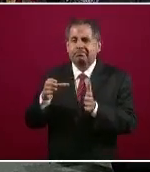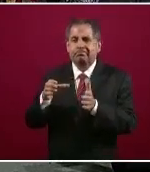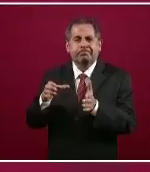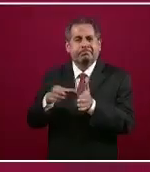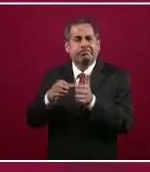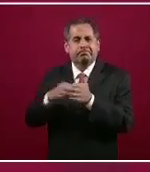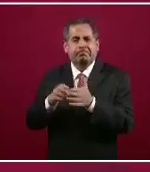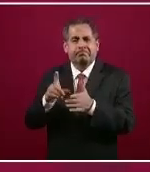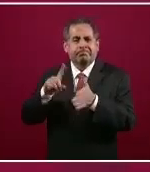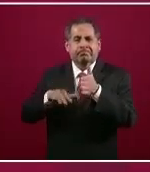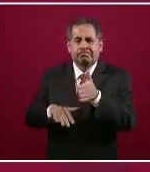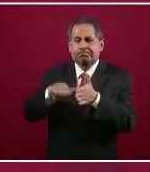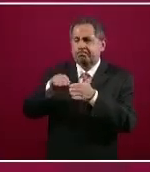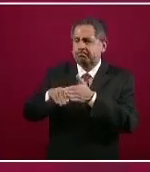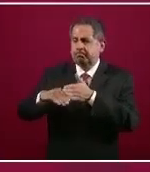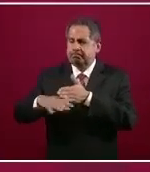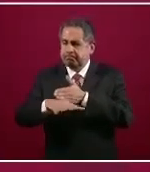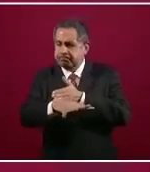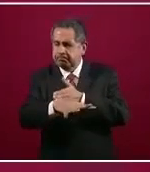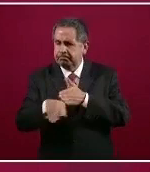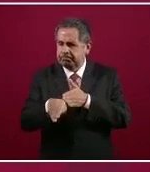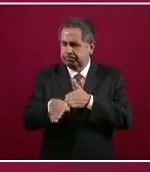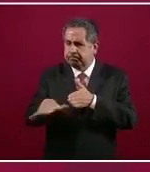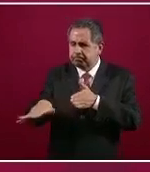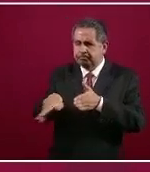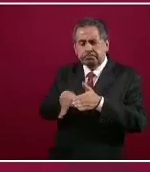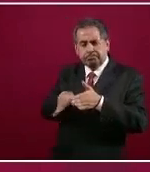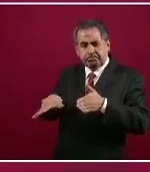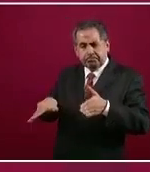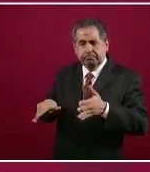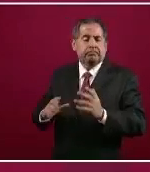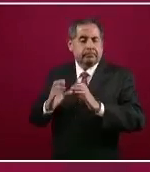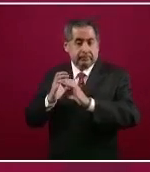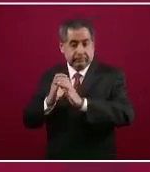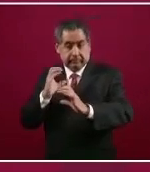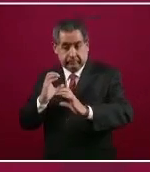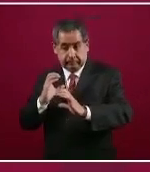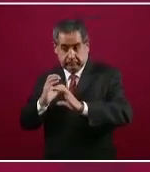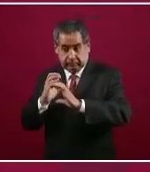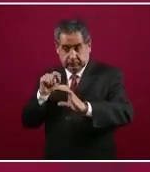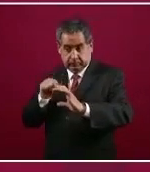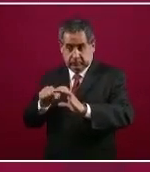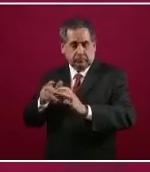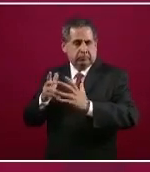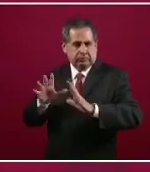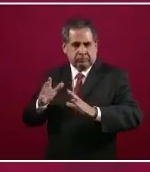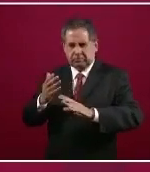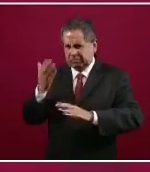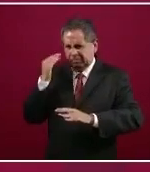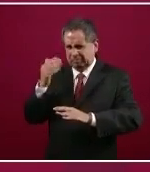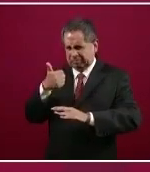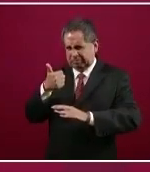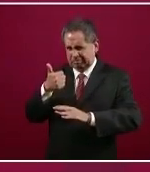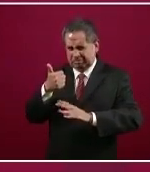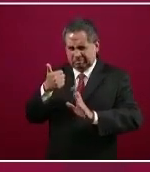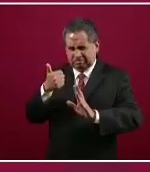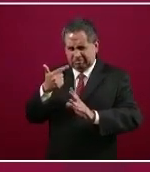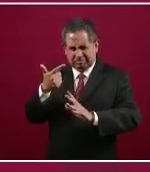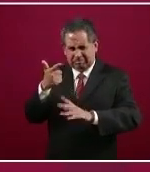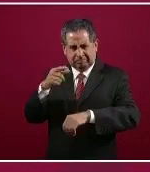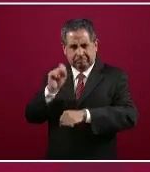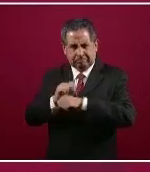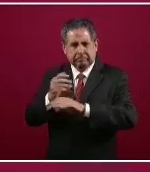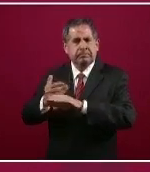repartición. El túnel está terminado desde hace más de 6 semanas o mucho